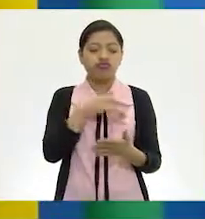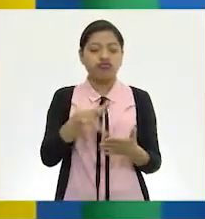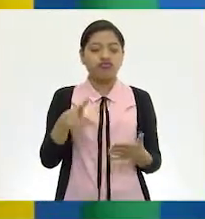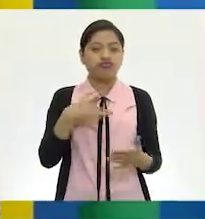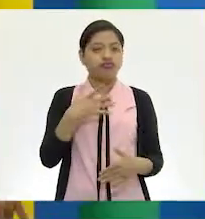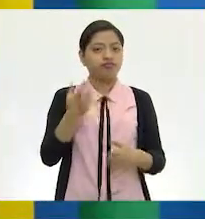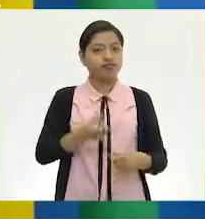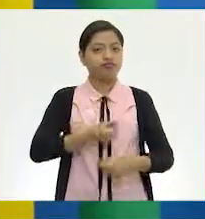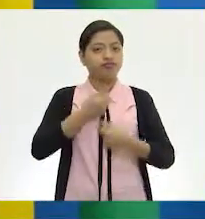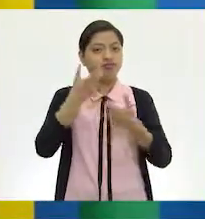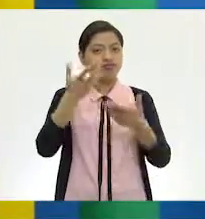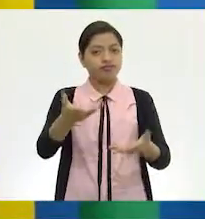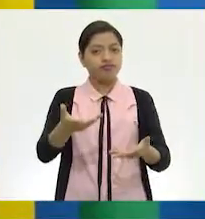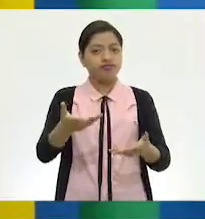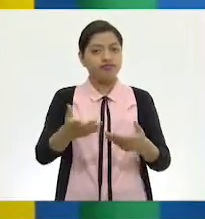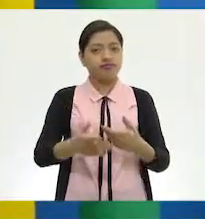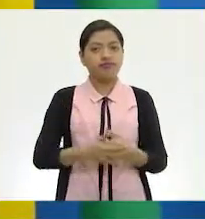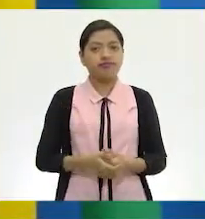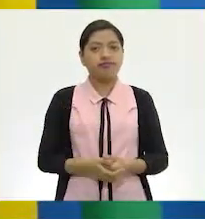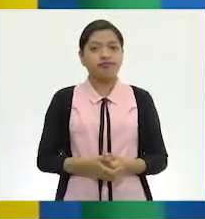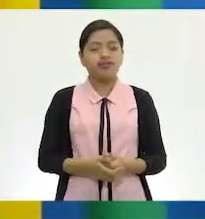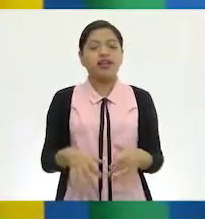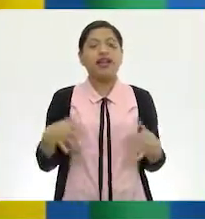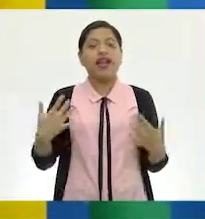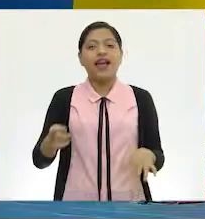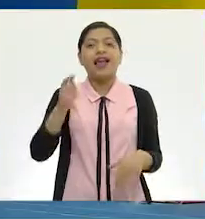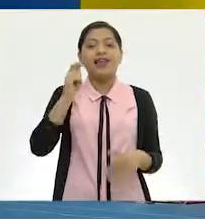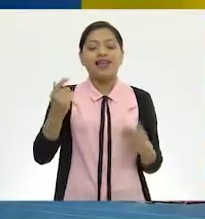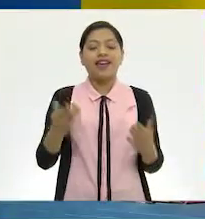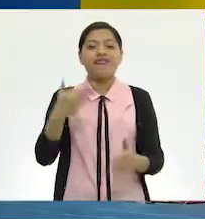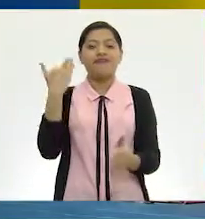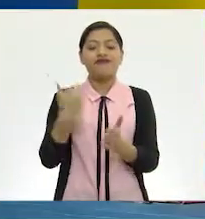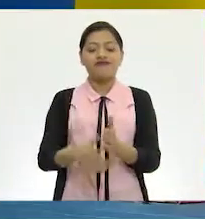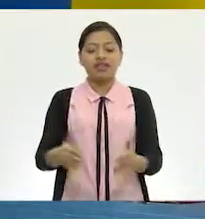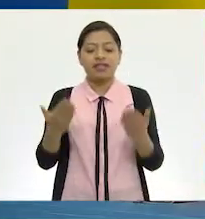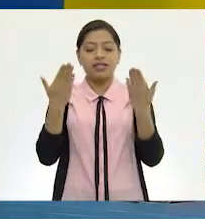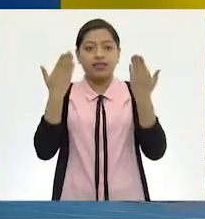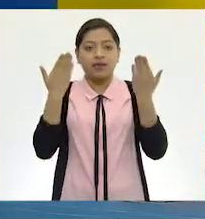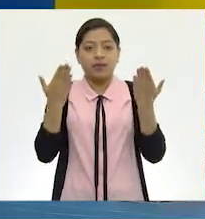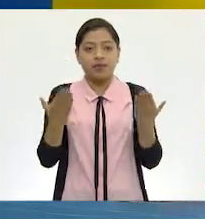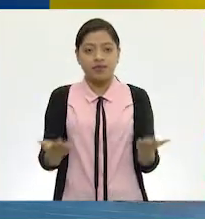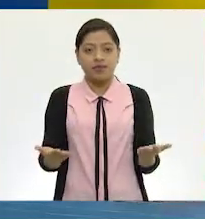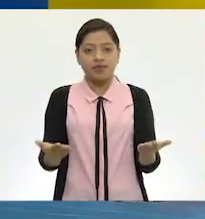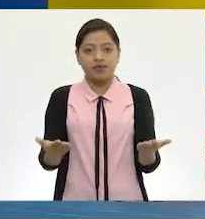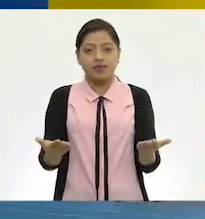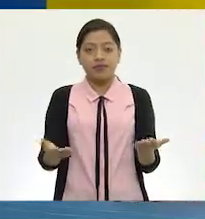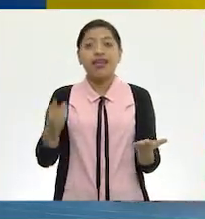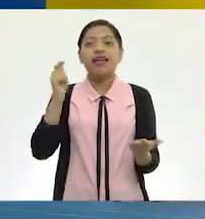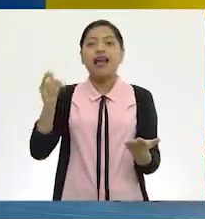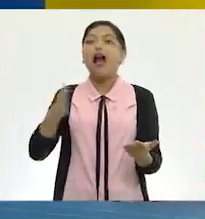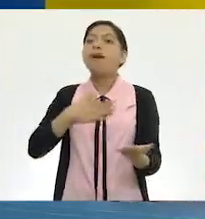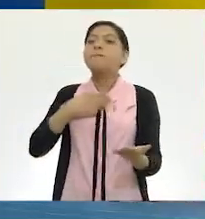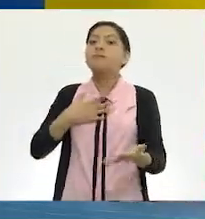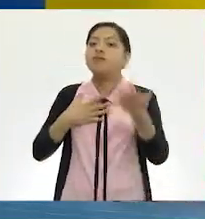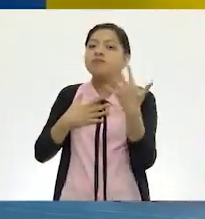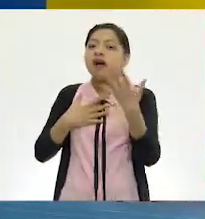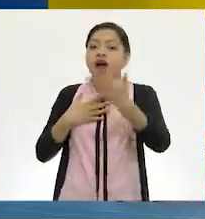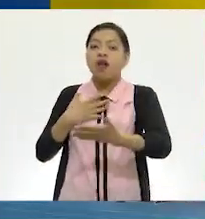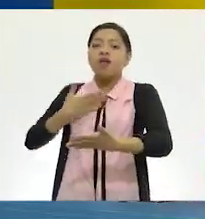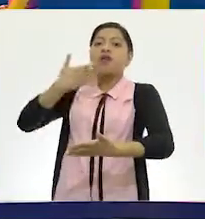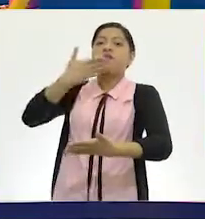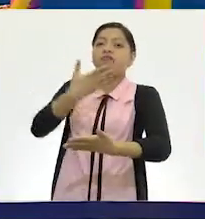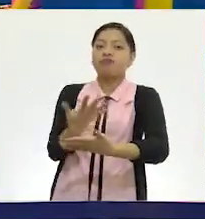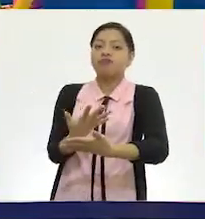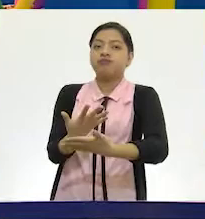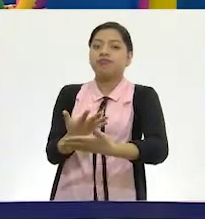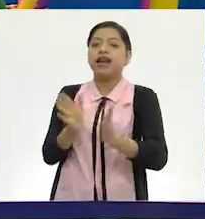dramatizada. ¿Quién nos faltó el atril? Pero mi mano era el atril, no se veía así mi mano. No.